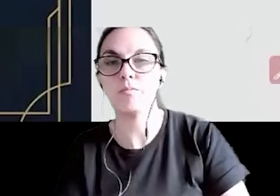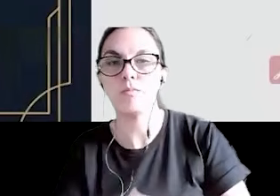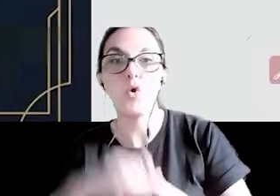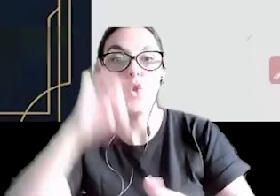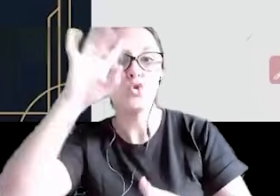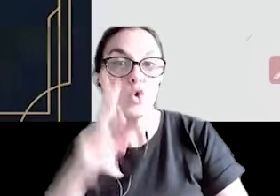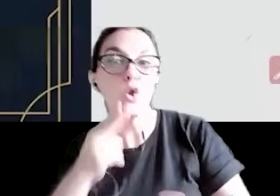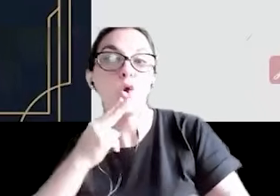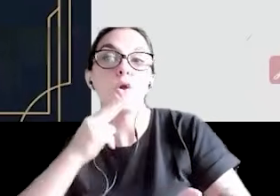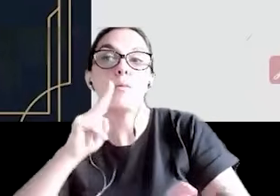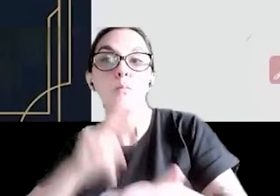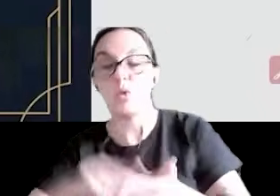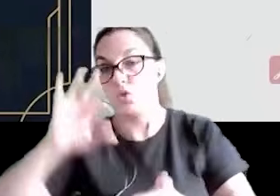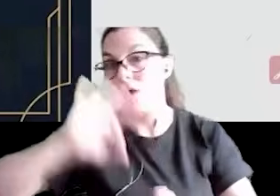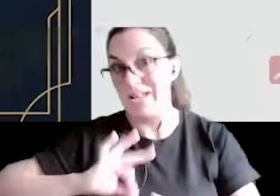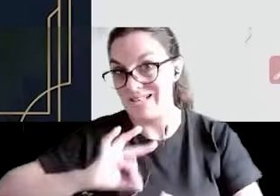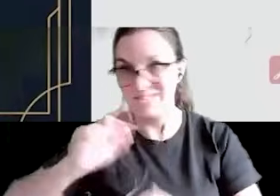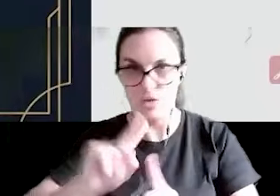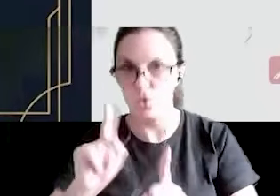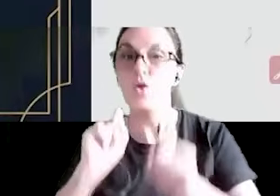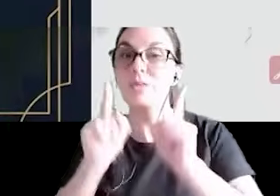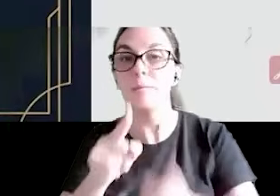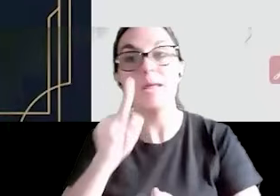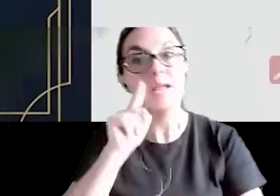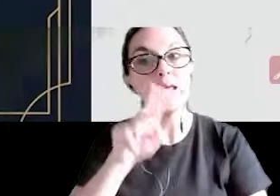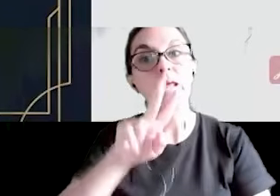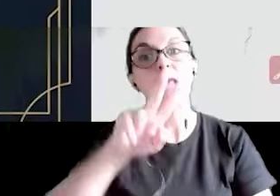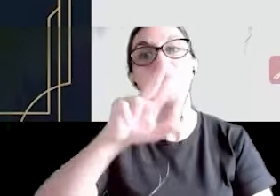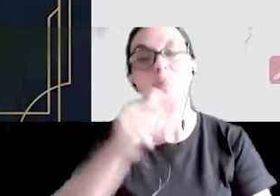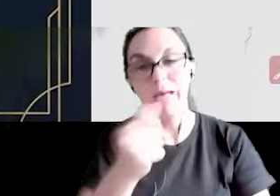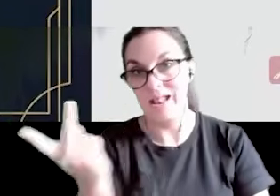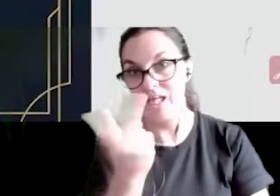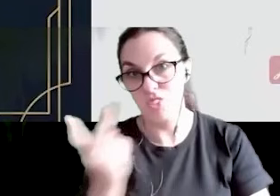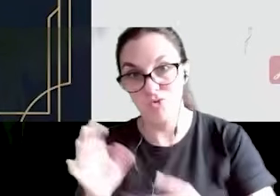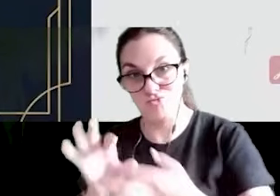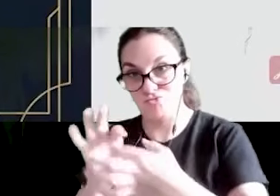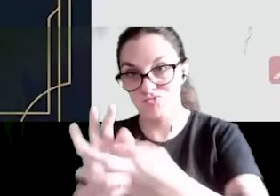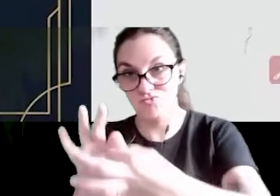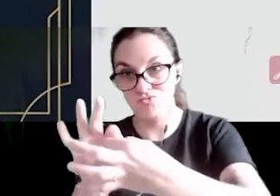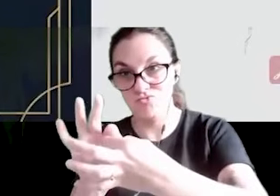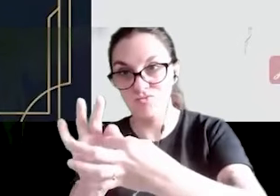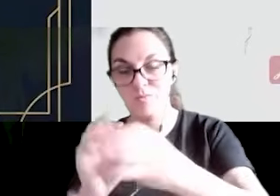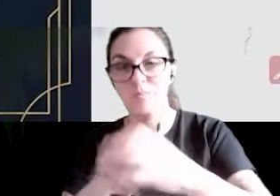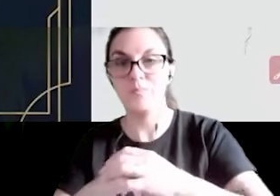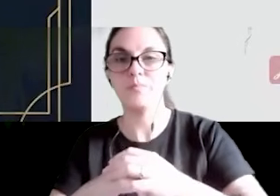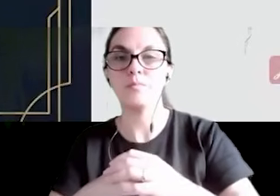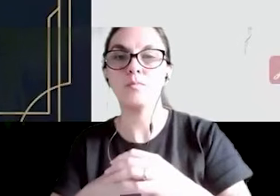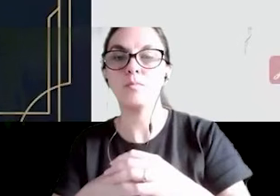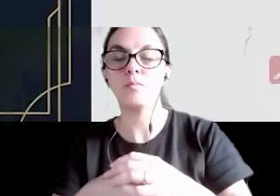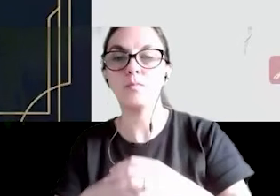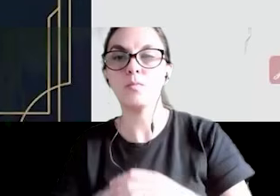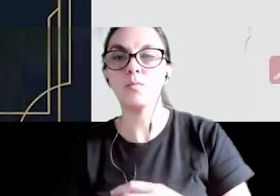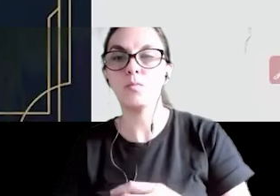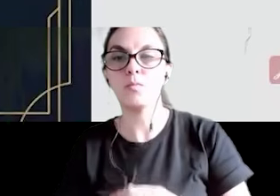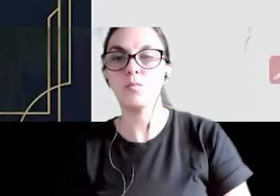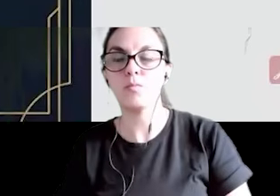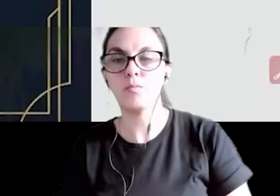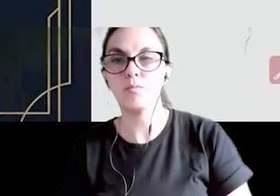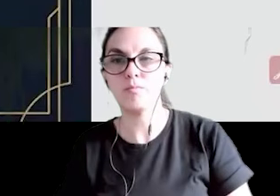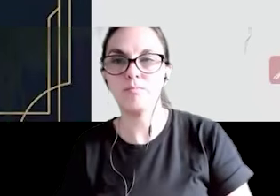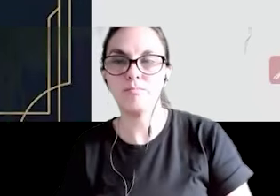sino también al impuesto al valor agregado. Entonces, acá aparece, de hecho, hay un